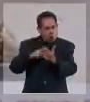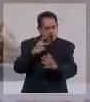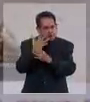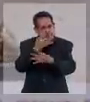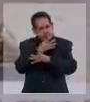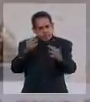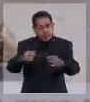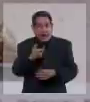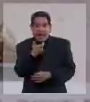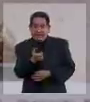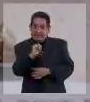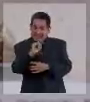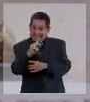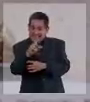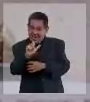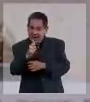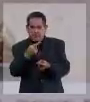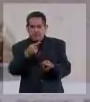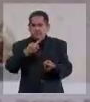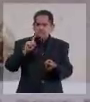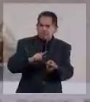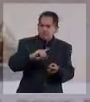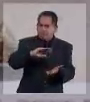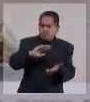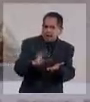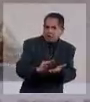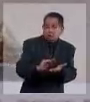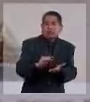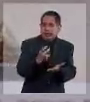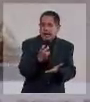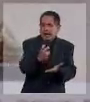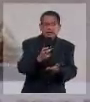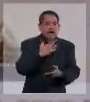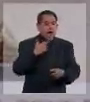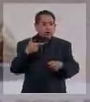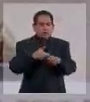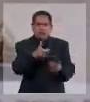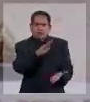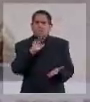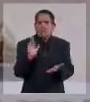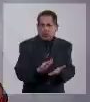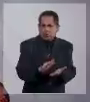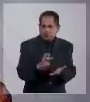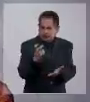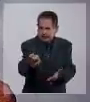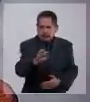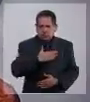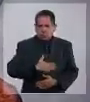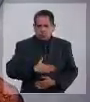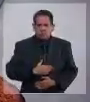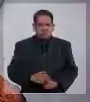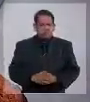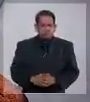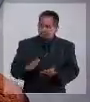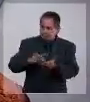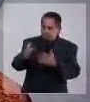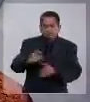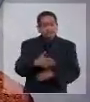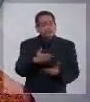a bajar ese impuesto para que baje el precio de la gasolina, porque es lo justo. Gracias, candidato. Le queda